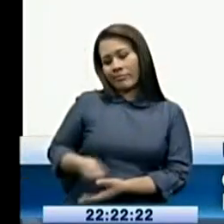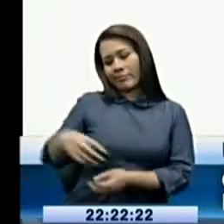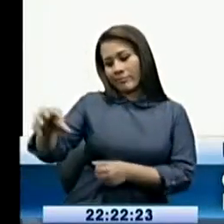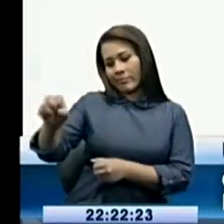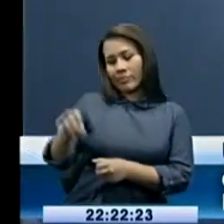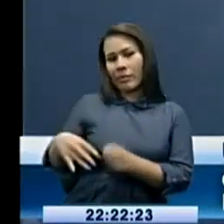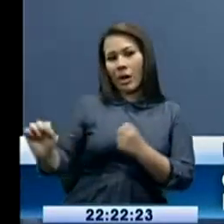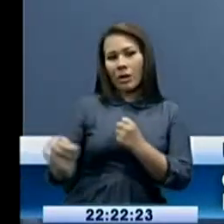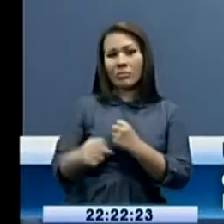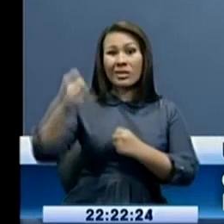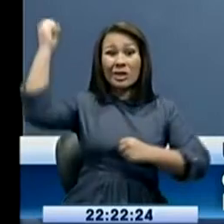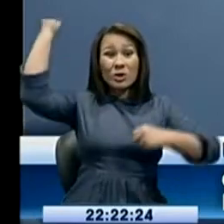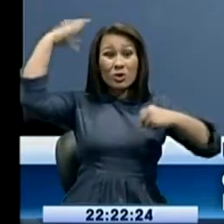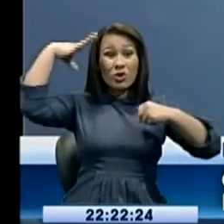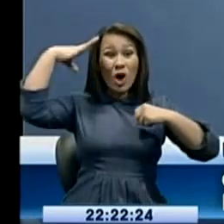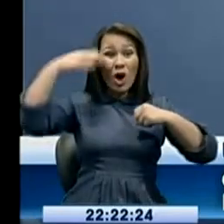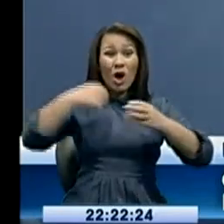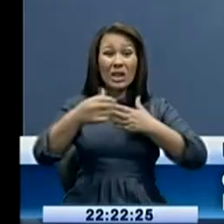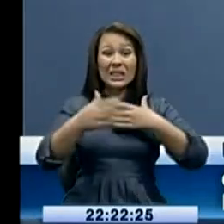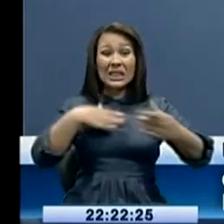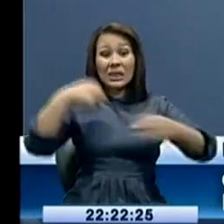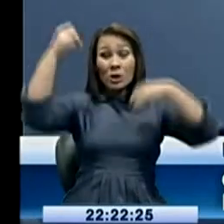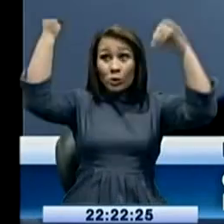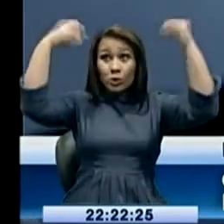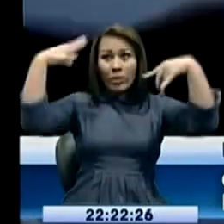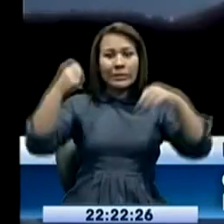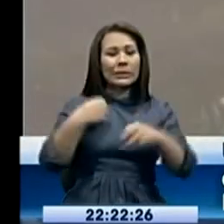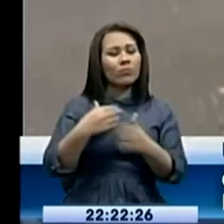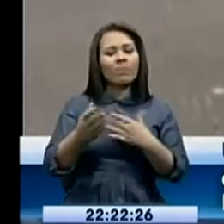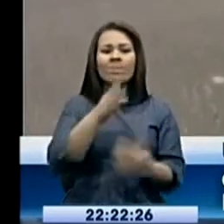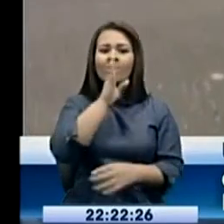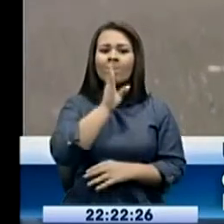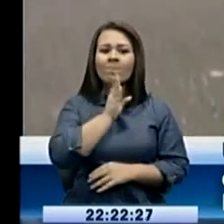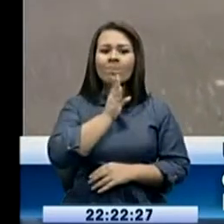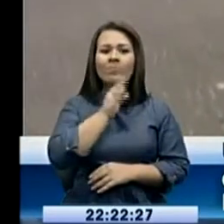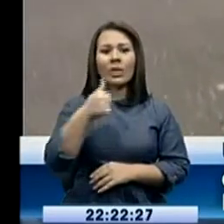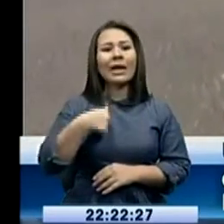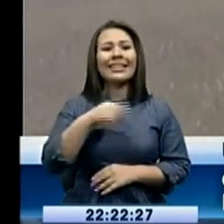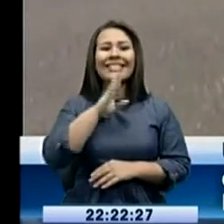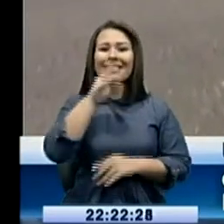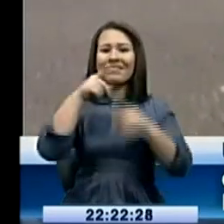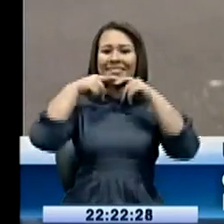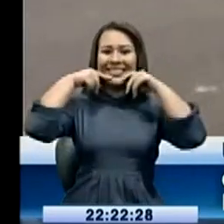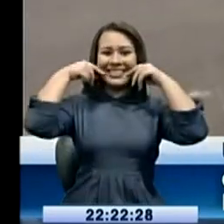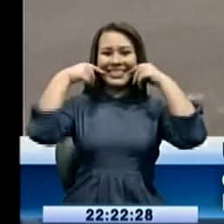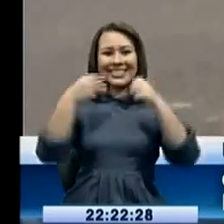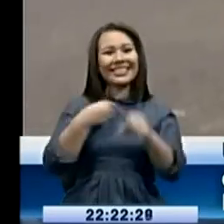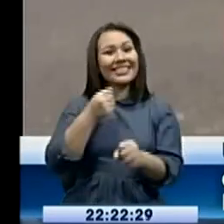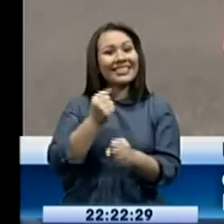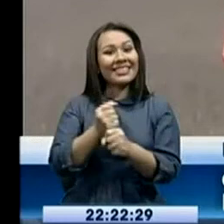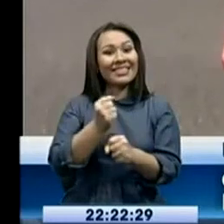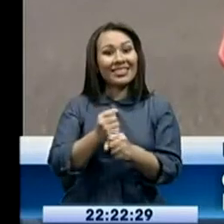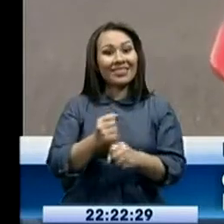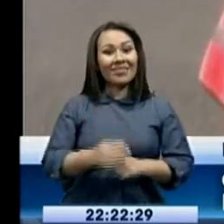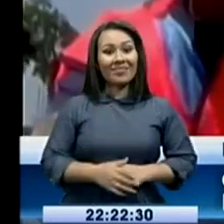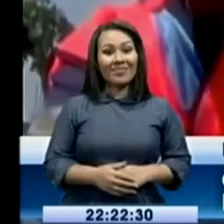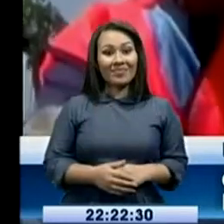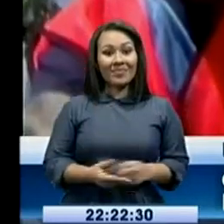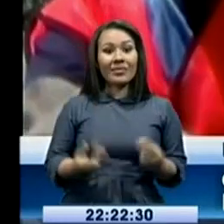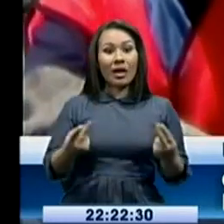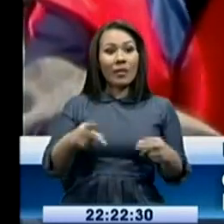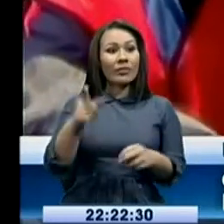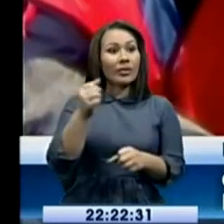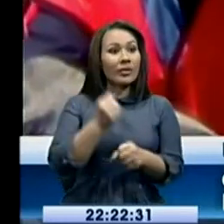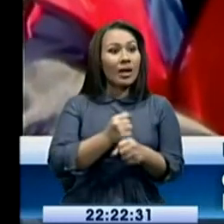o hace sol. Trabajo difícil, pero Clara lo hace siempre con una sonrisa. Y es que es una labor